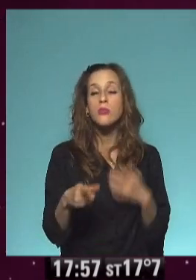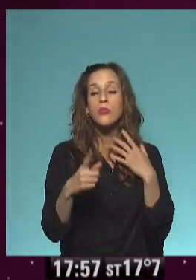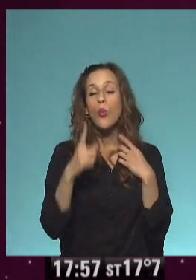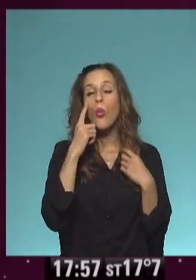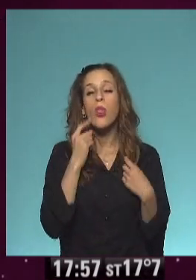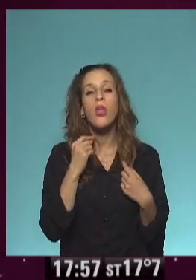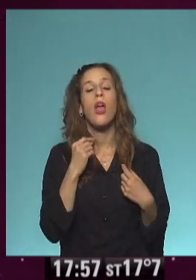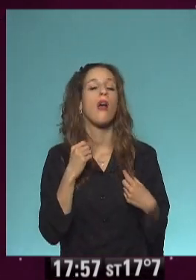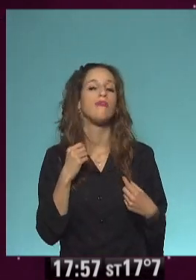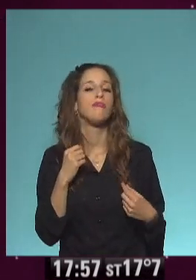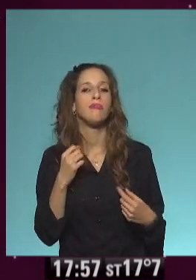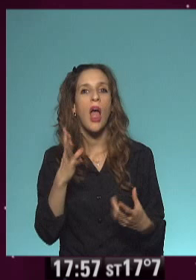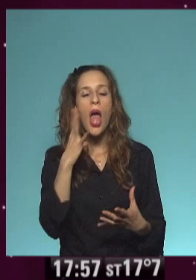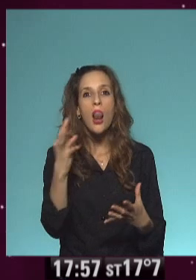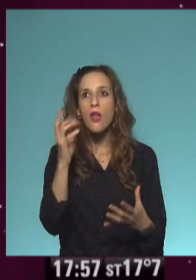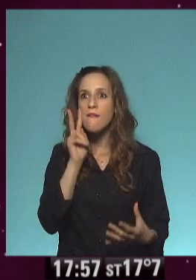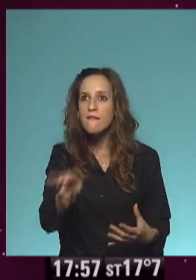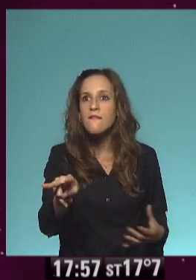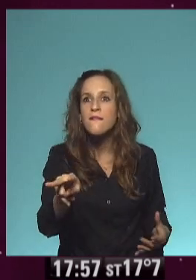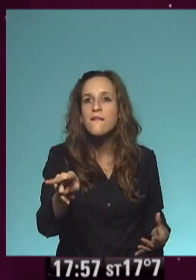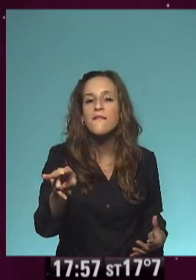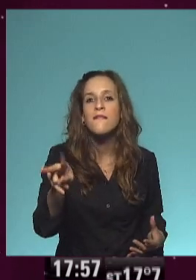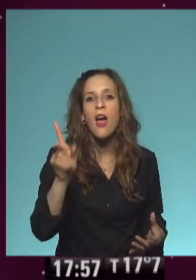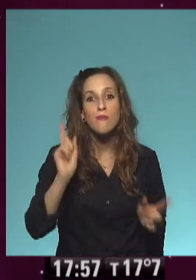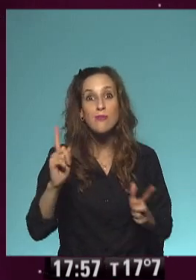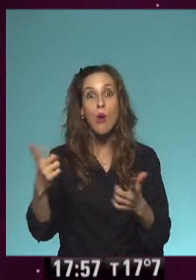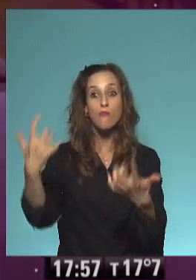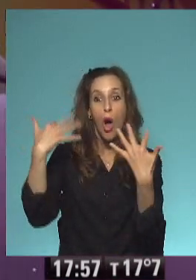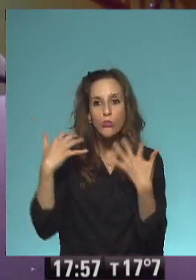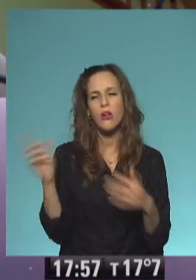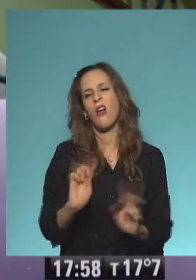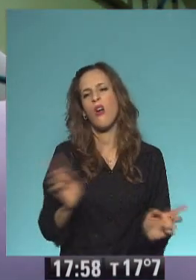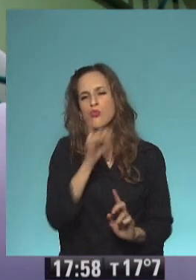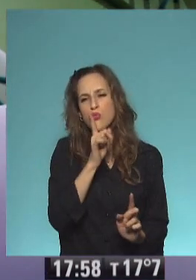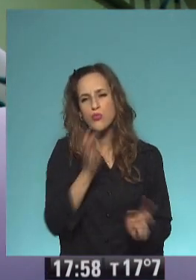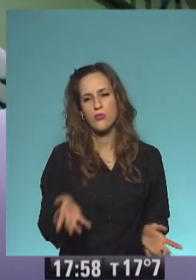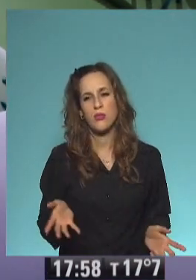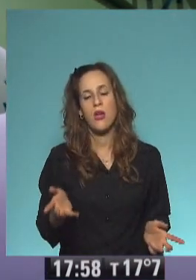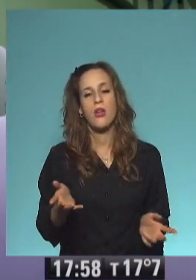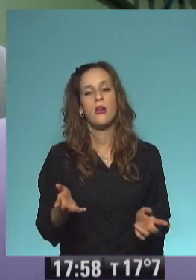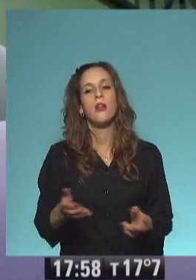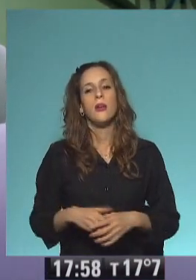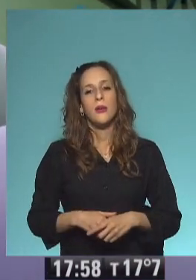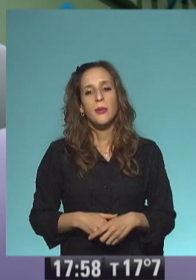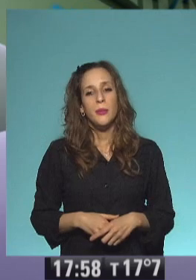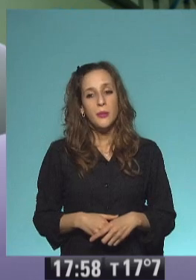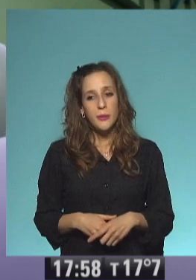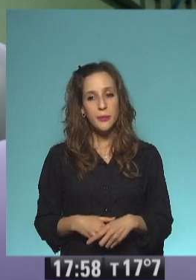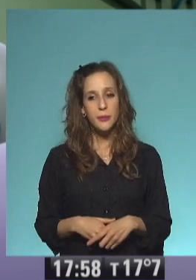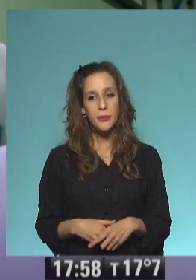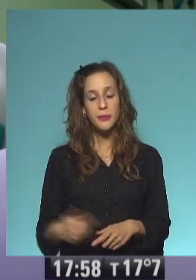no me esperaba. ¿Te encontraste con un monstruo cometuercas? No. ¿Saben qué pasa? Yo era